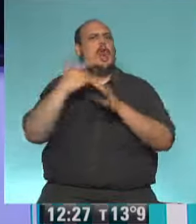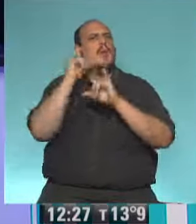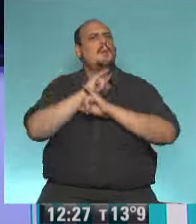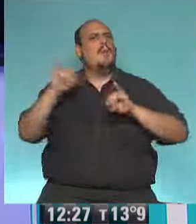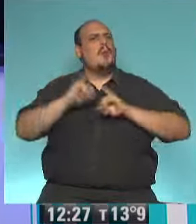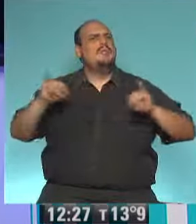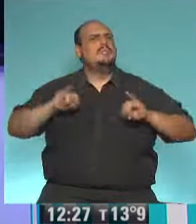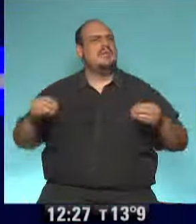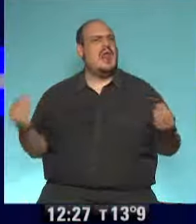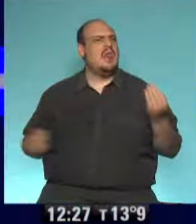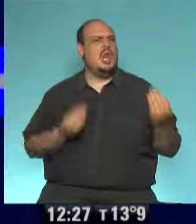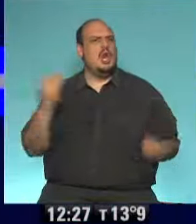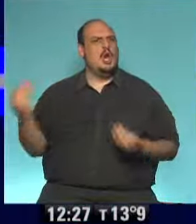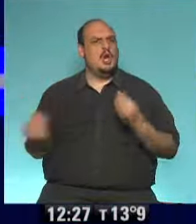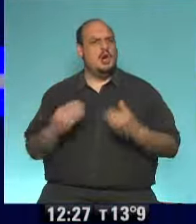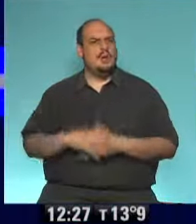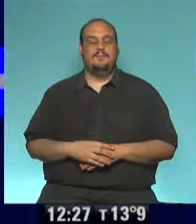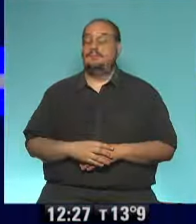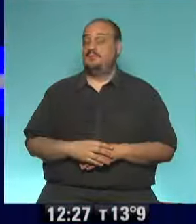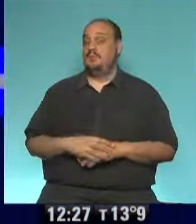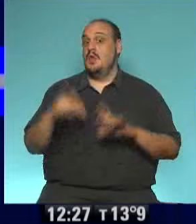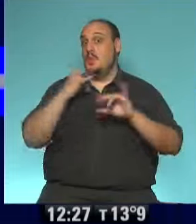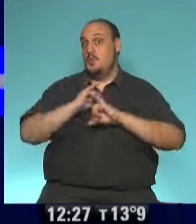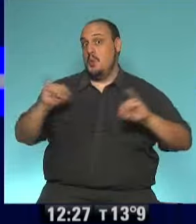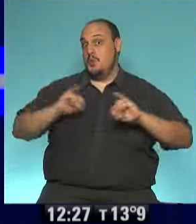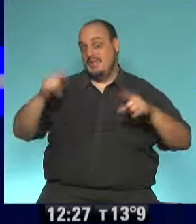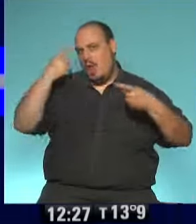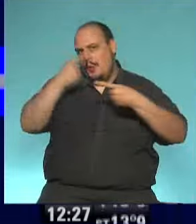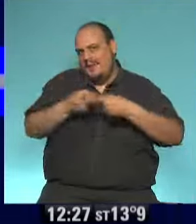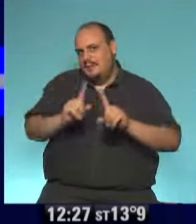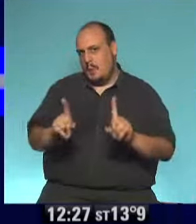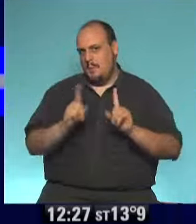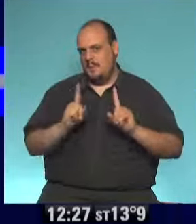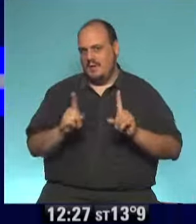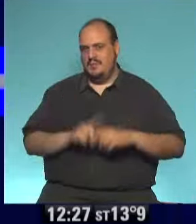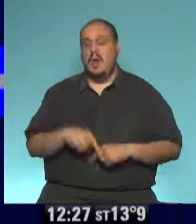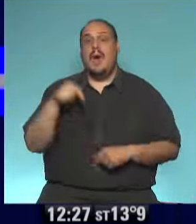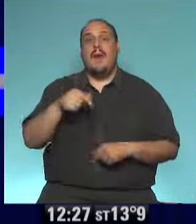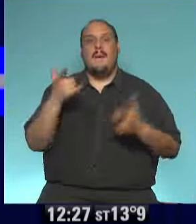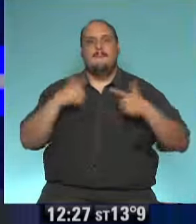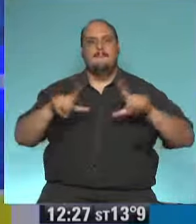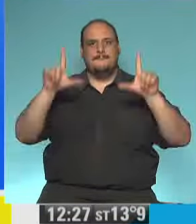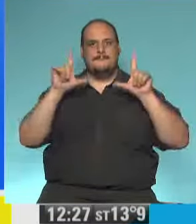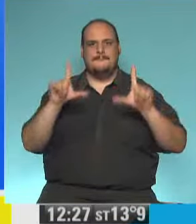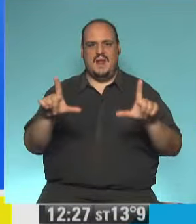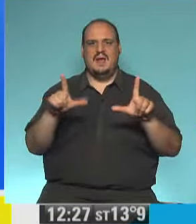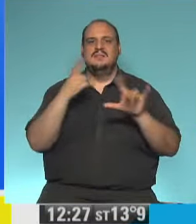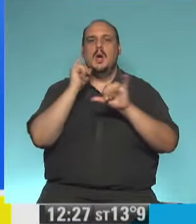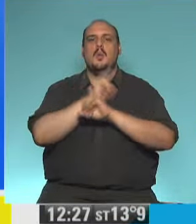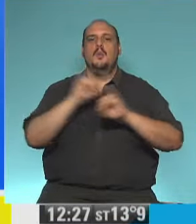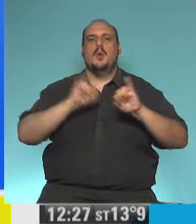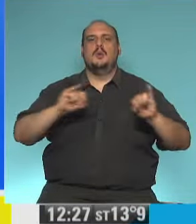las publicidades siempre? Miren, siempre las publicidades tuvieron este objetivo y es muy interesante. Acá tenemos unas placas para ver que son unas